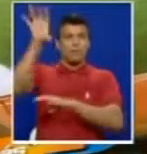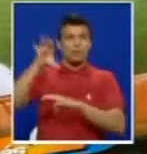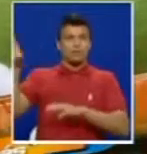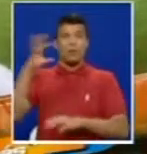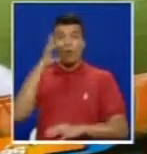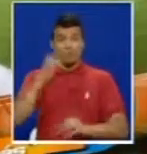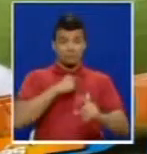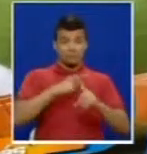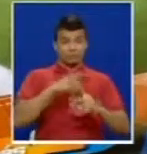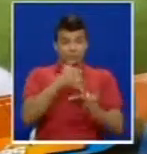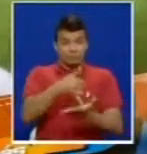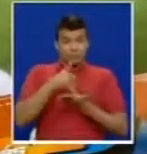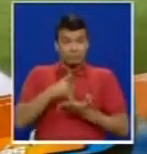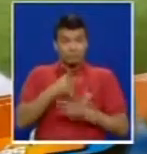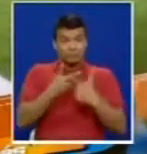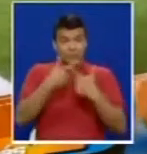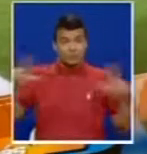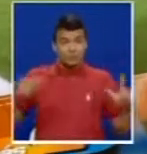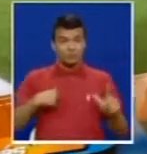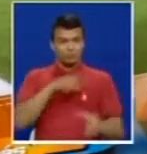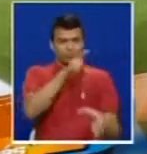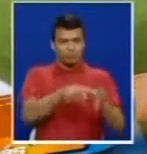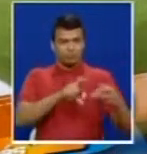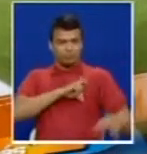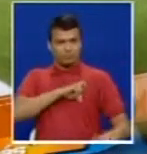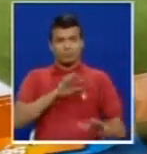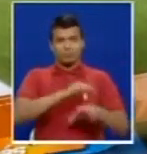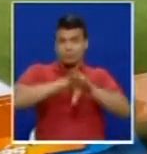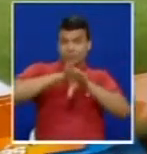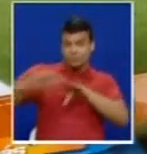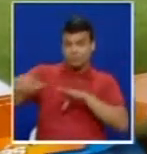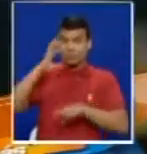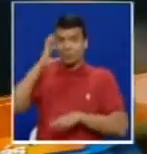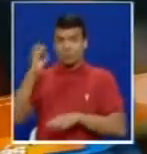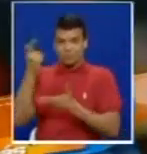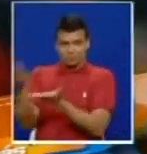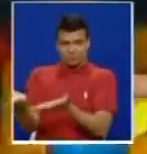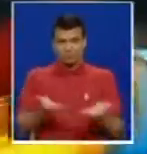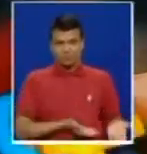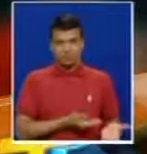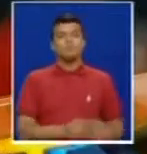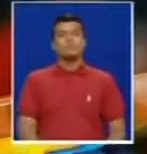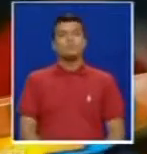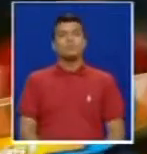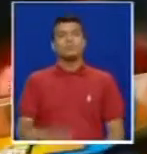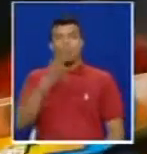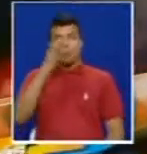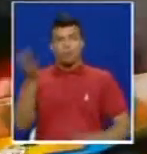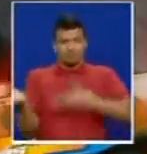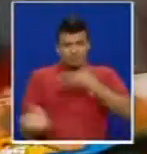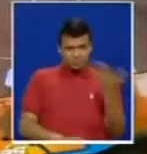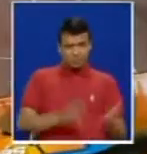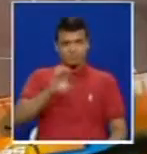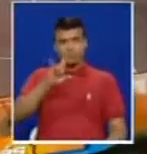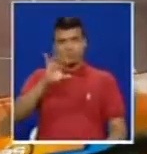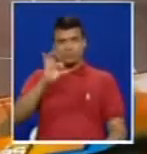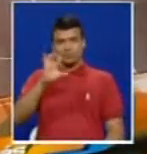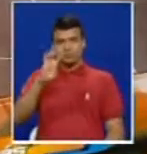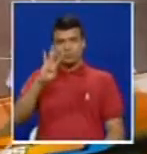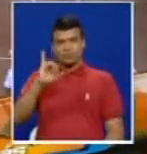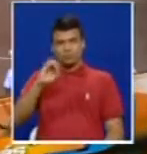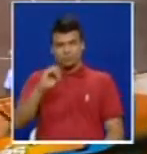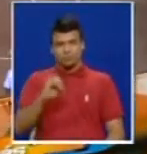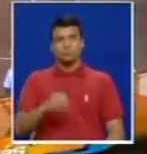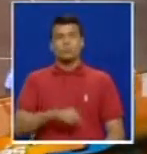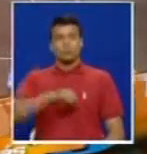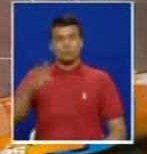Copa Libertadores en la nómina del Deportivo Cali es el invitado de Jaime Orlando Dinas. La muerte del gran Eusebio da Silva. Y la buena